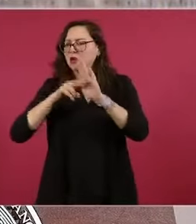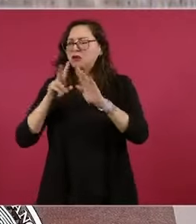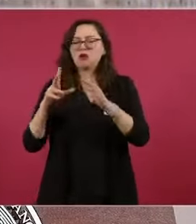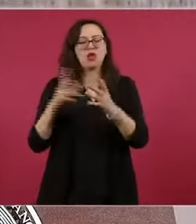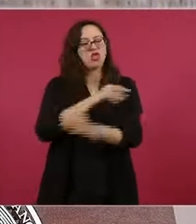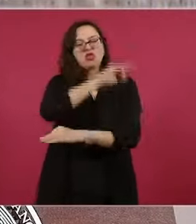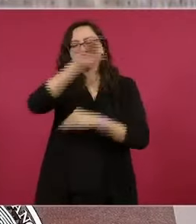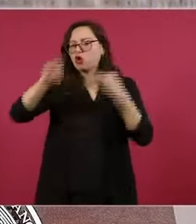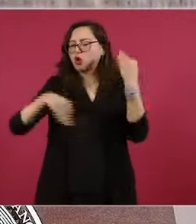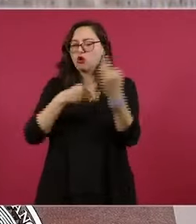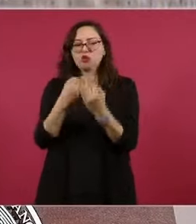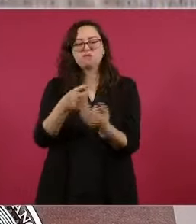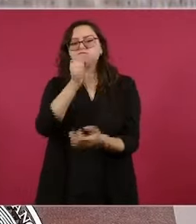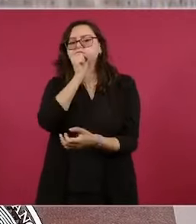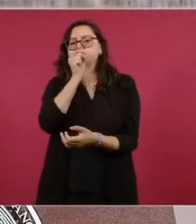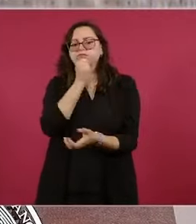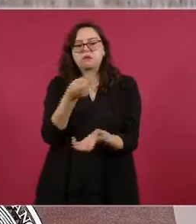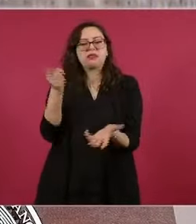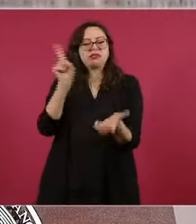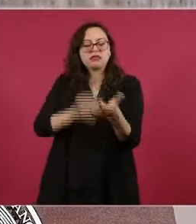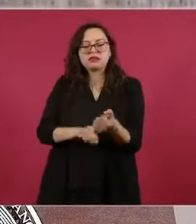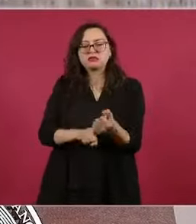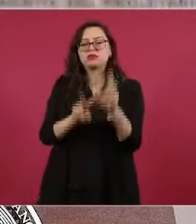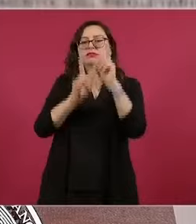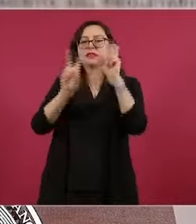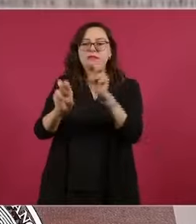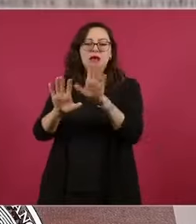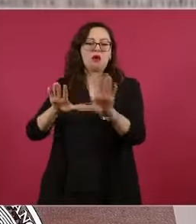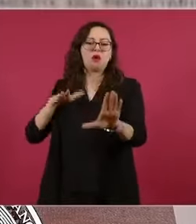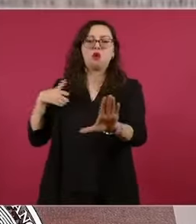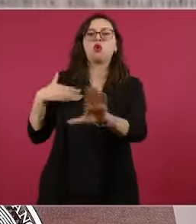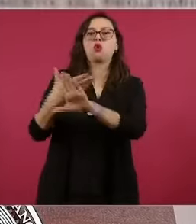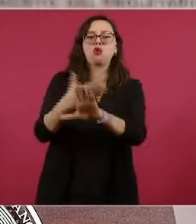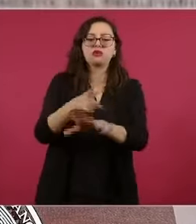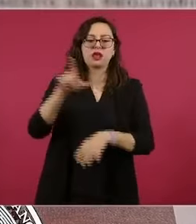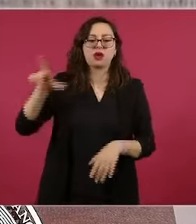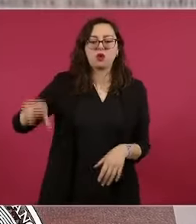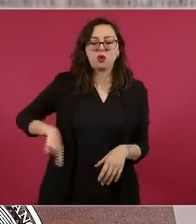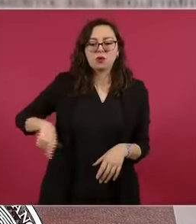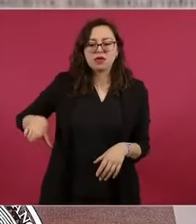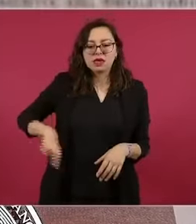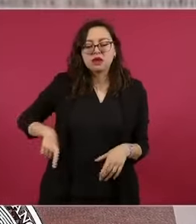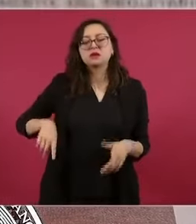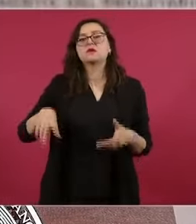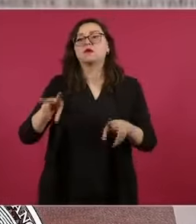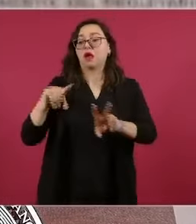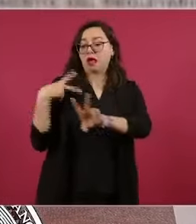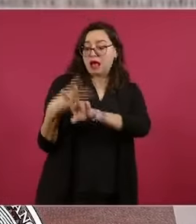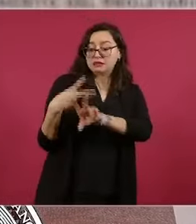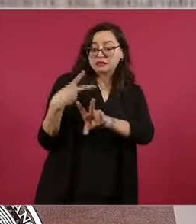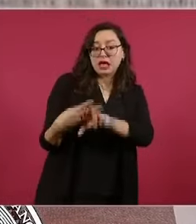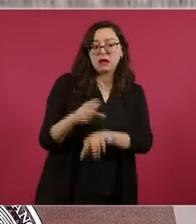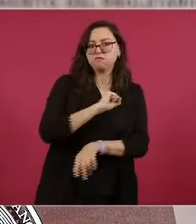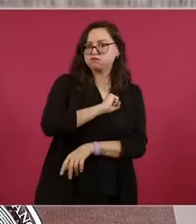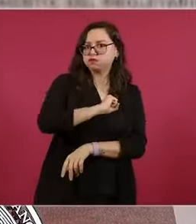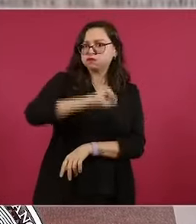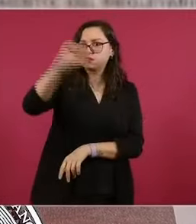tipo de contenido audiovisual para posicionar tendencias como las de narcopresidente